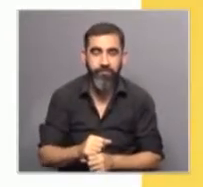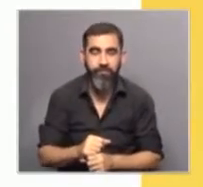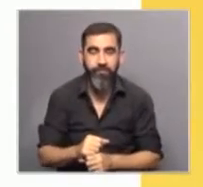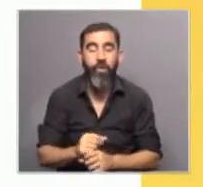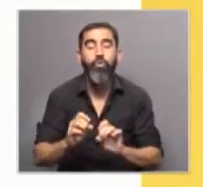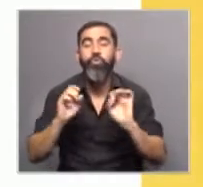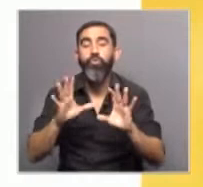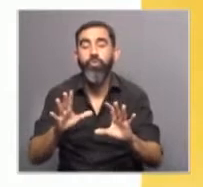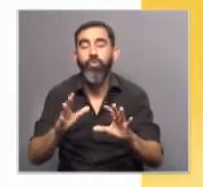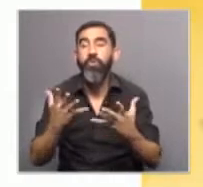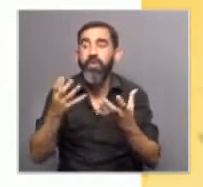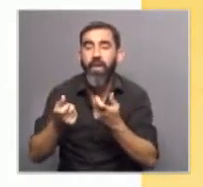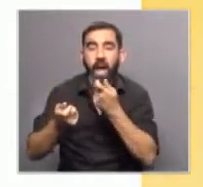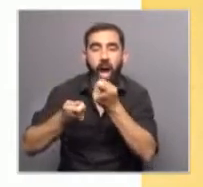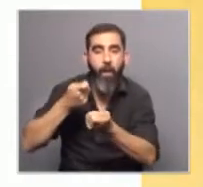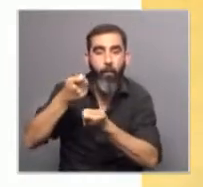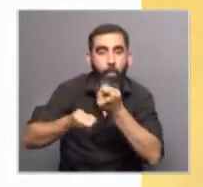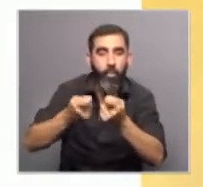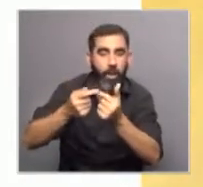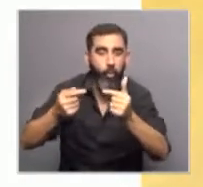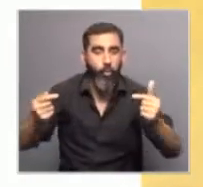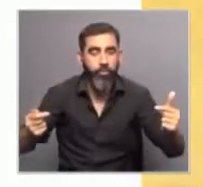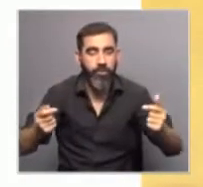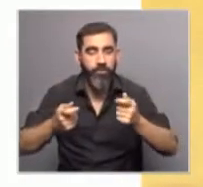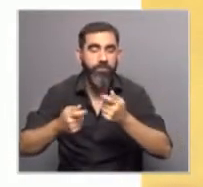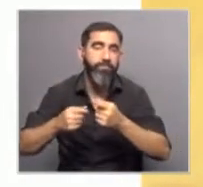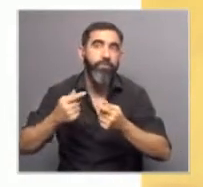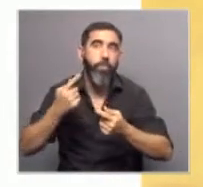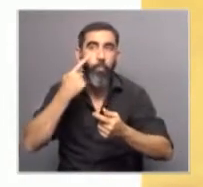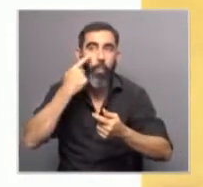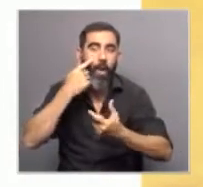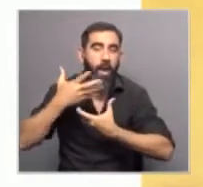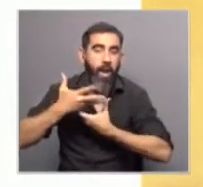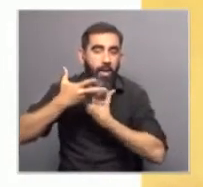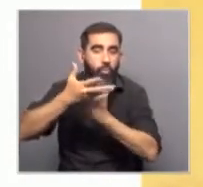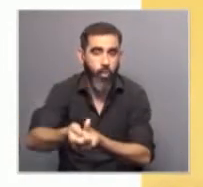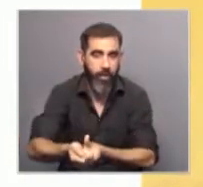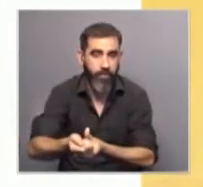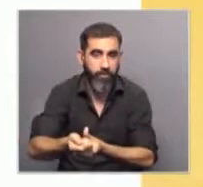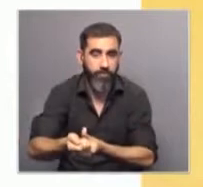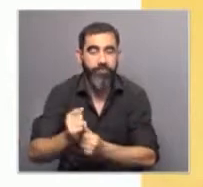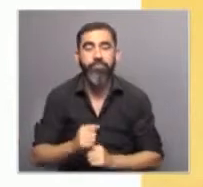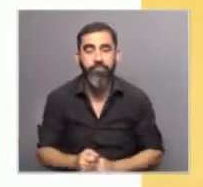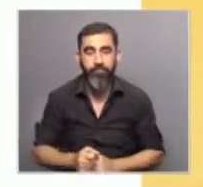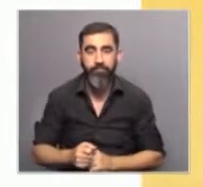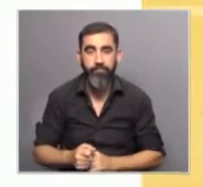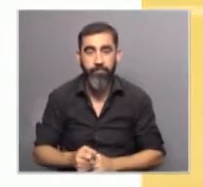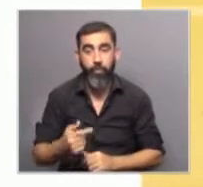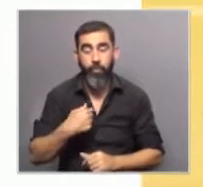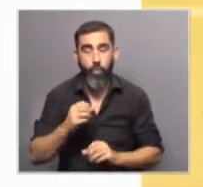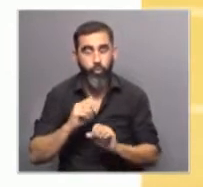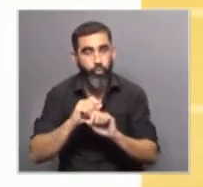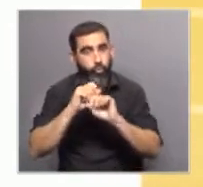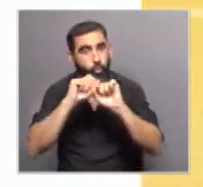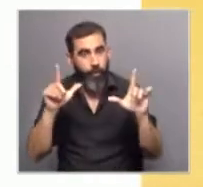más que intentar aportar, intentar ayudar desde nuestro lugar. Y me